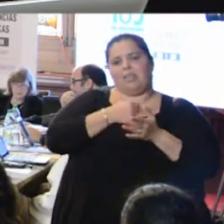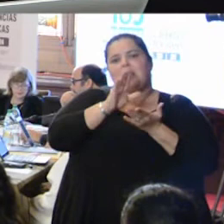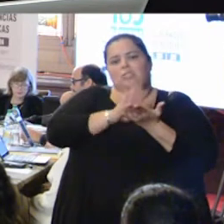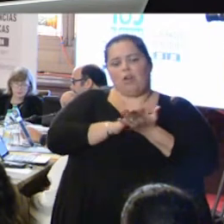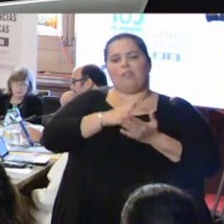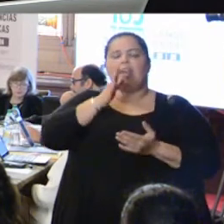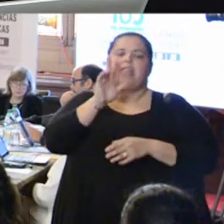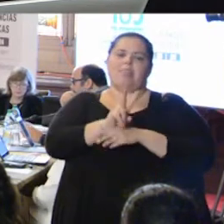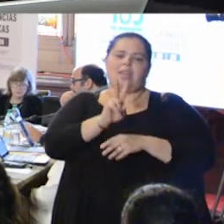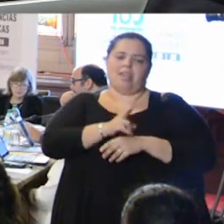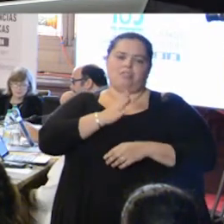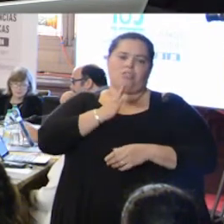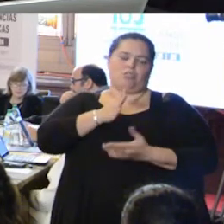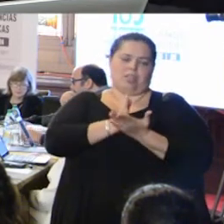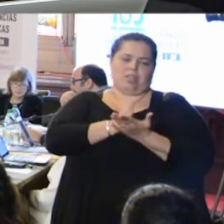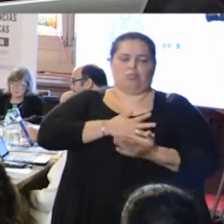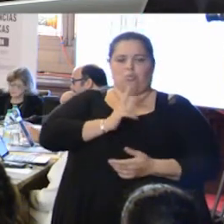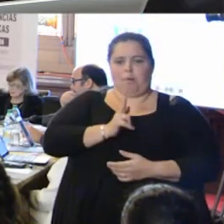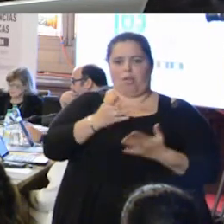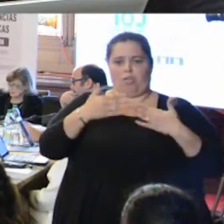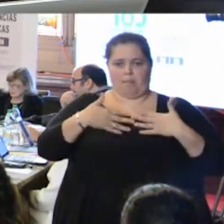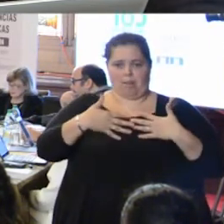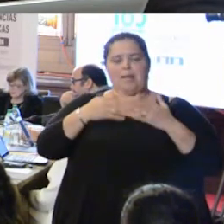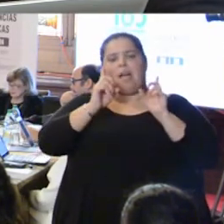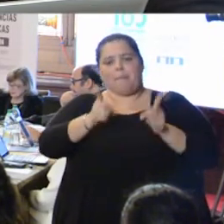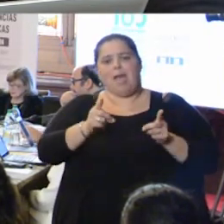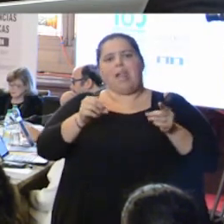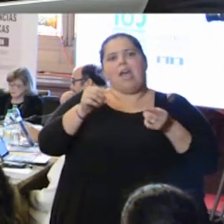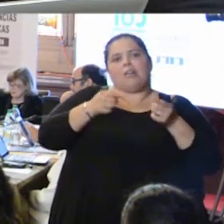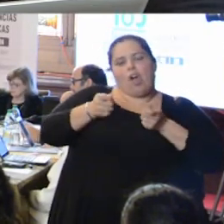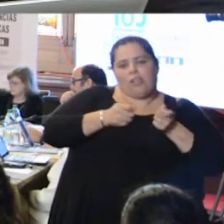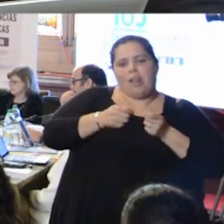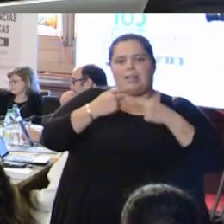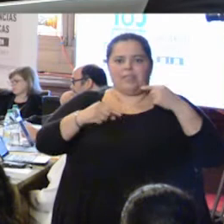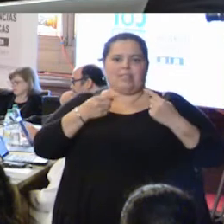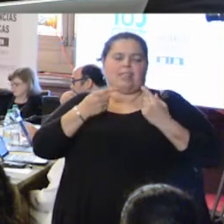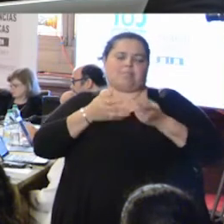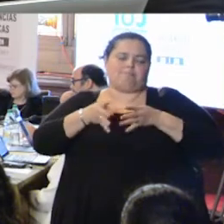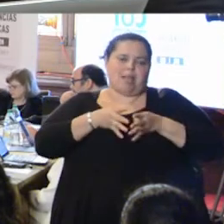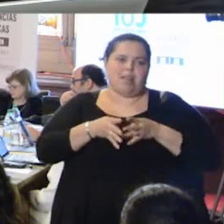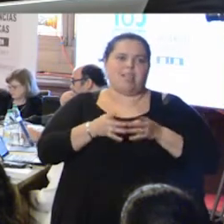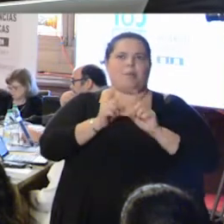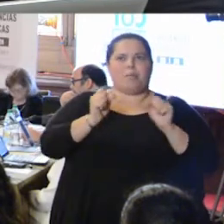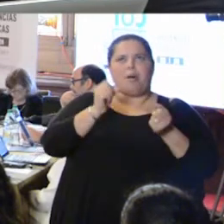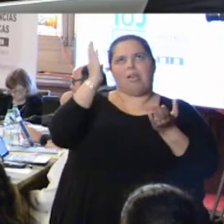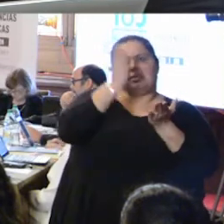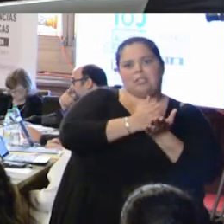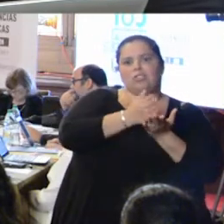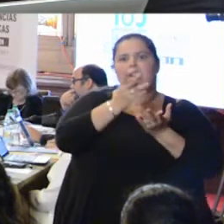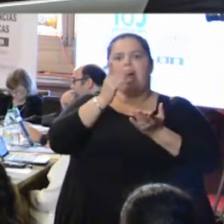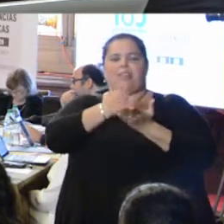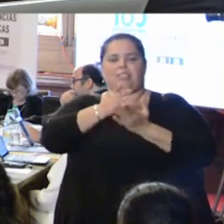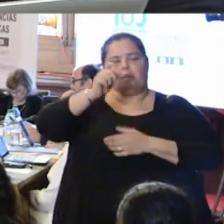Panamá, y por supuesto consignando mecanismos que sancionen y prevengan la manipulación del derecho penal como